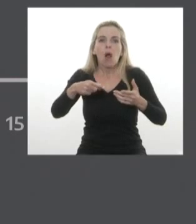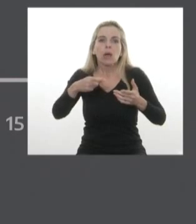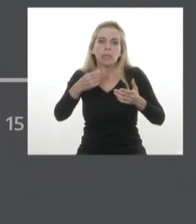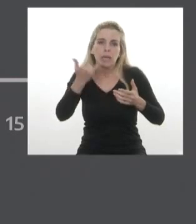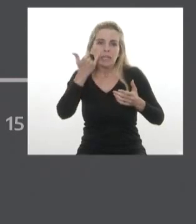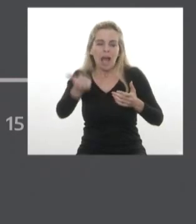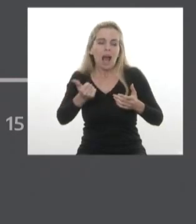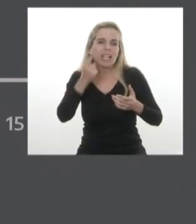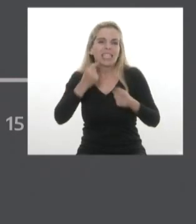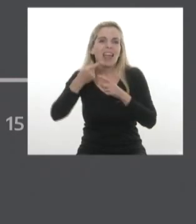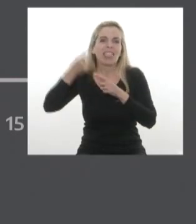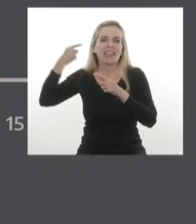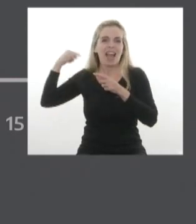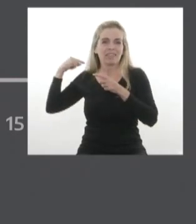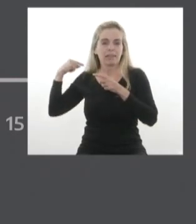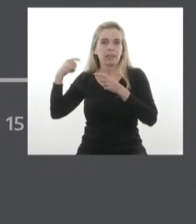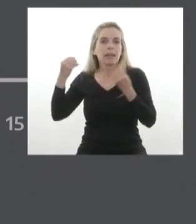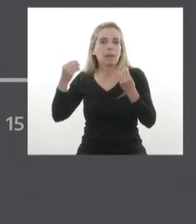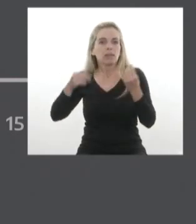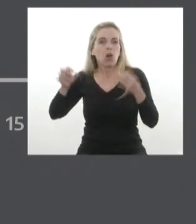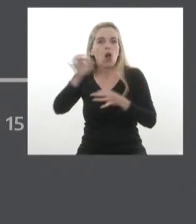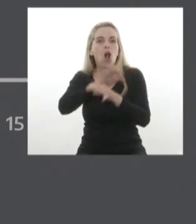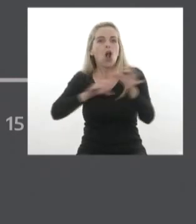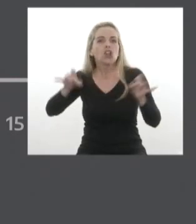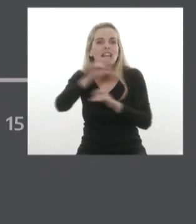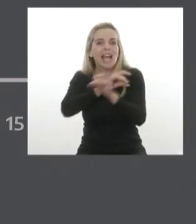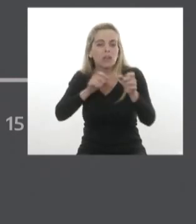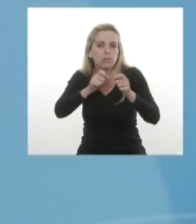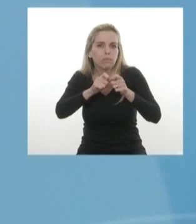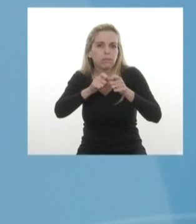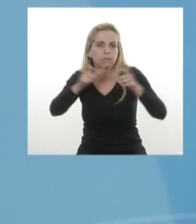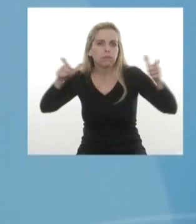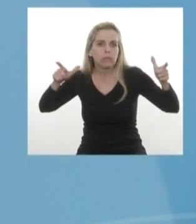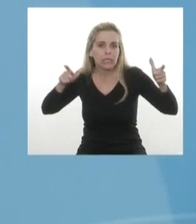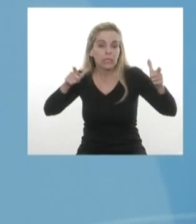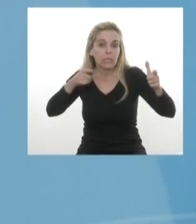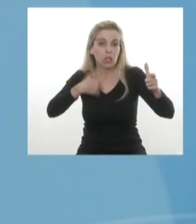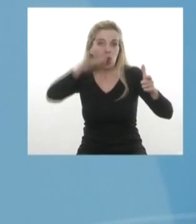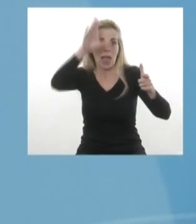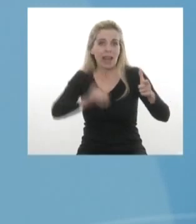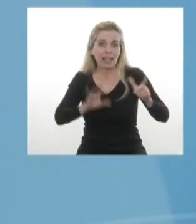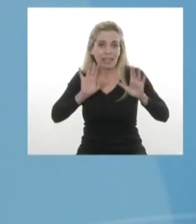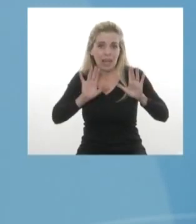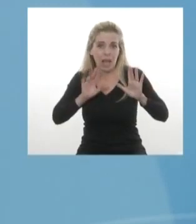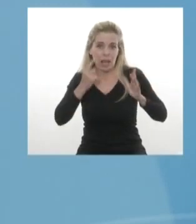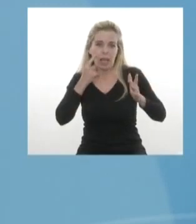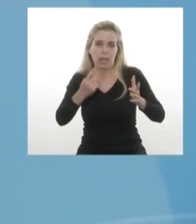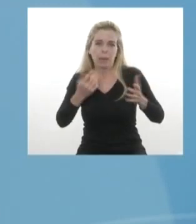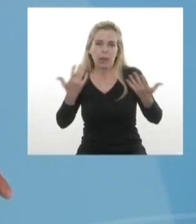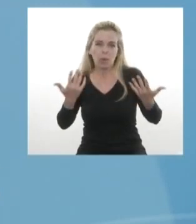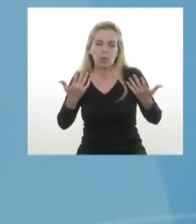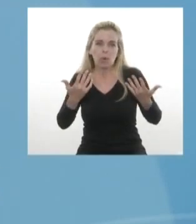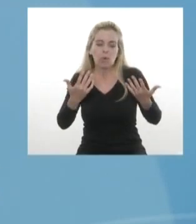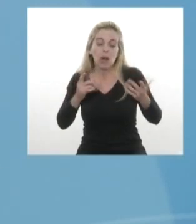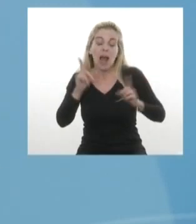días los casos comenzaron a aumentar en diferentes zonas del país. Es evidente que hubo decisiones que